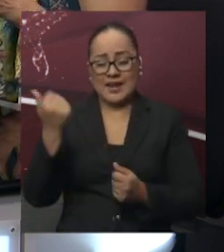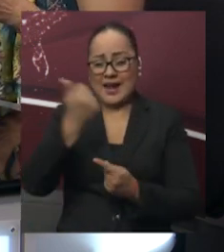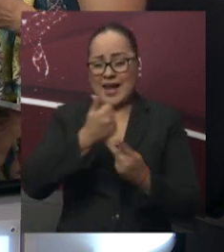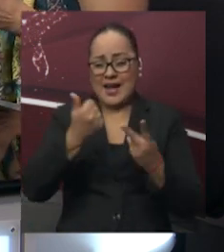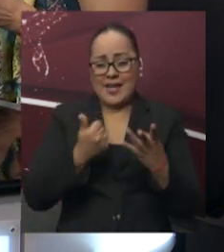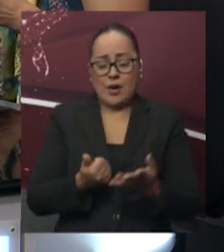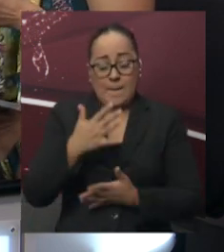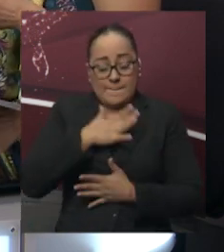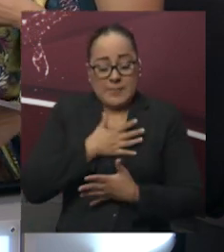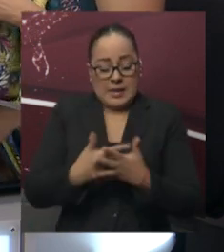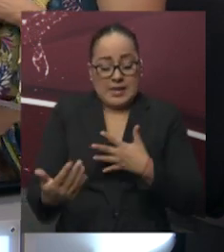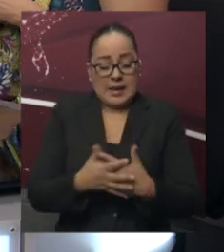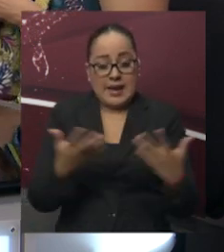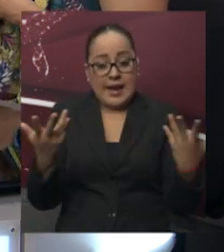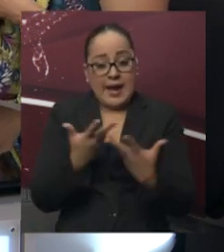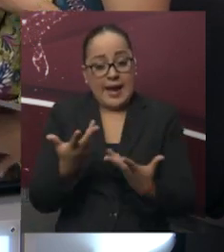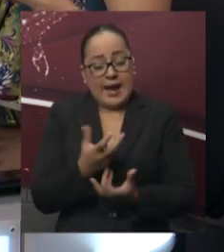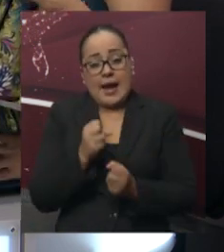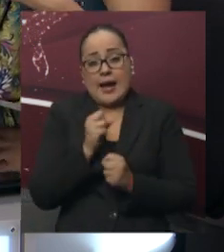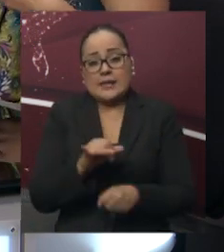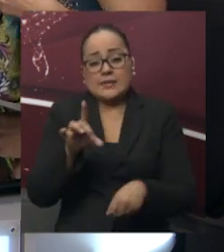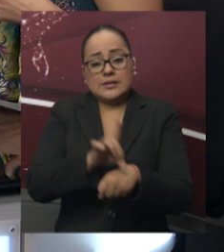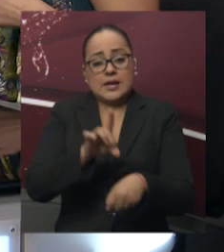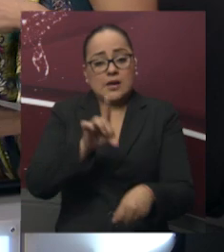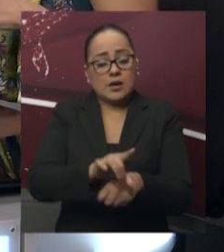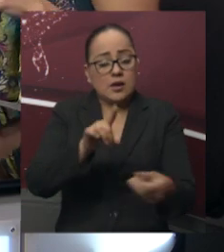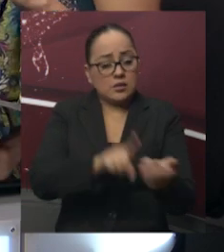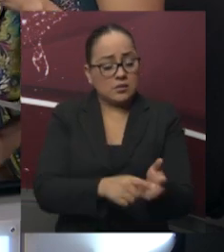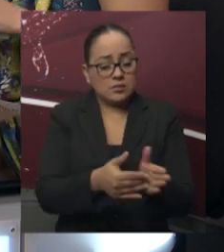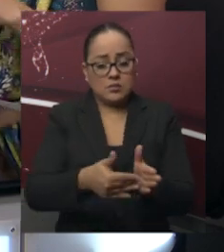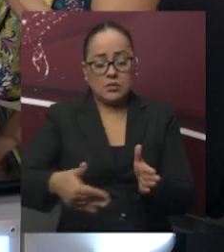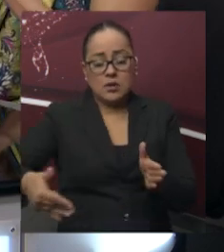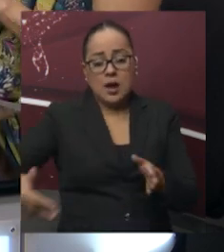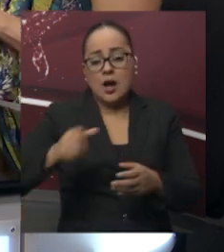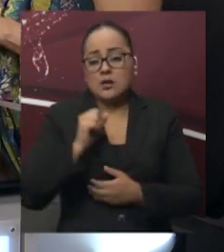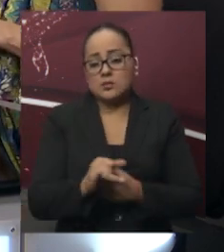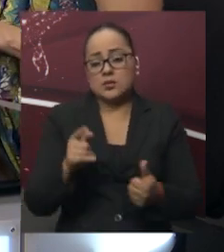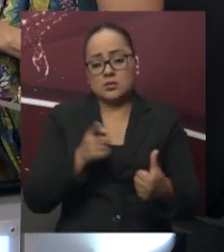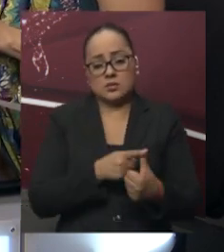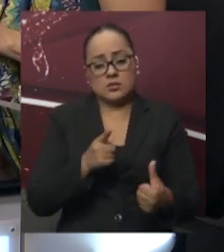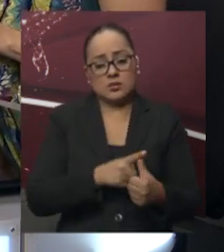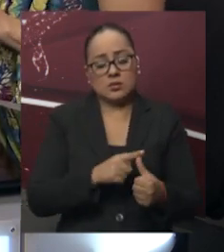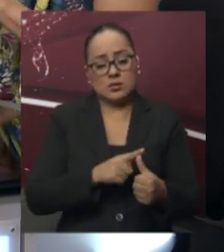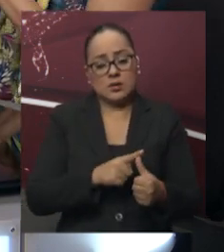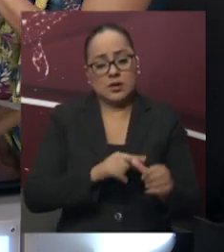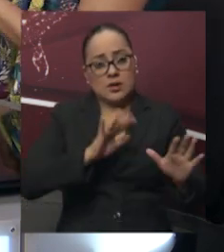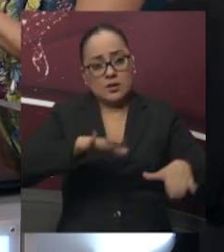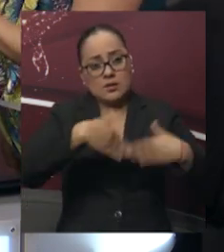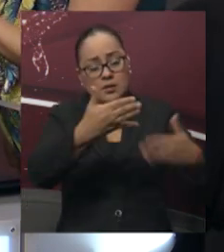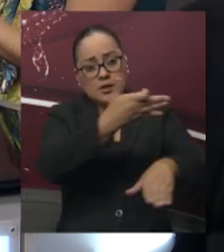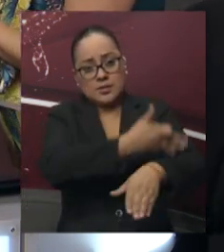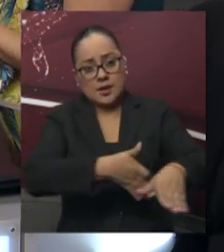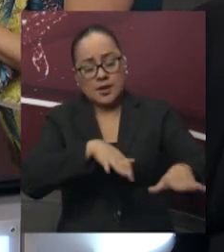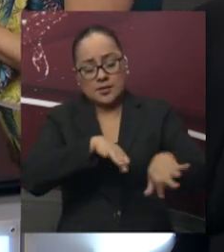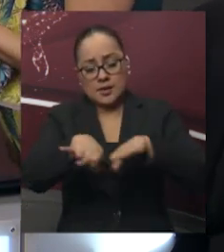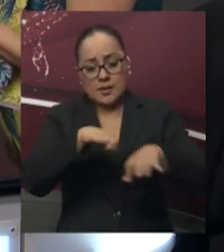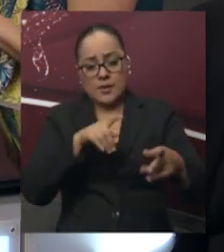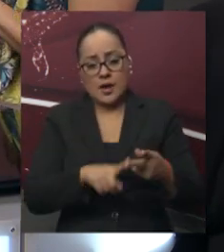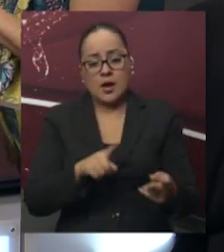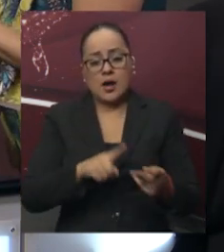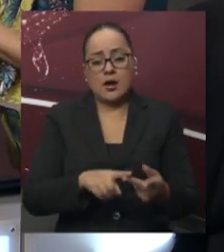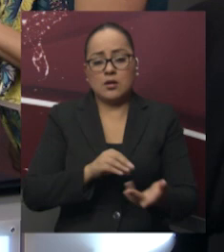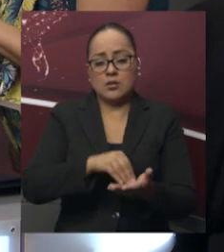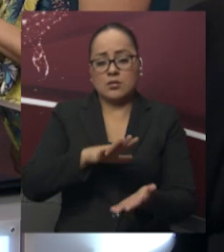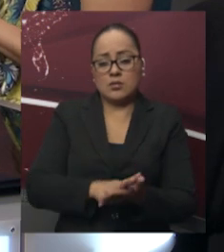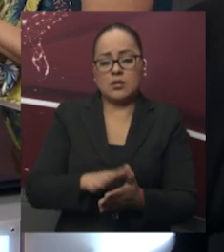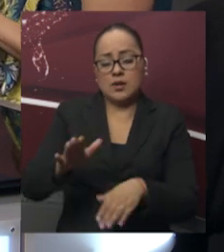cada acción que vamos realizando en nuestra vida cotidiana, desde llego tarde o no al trabajo, los registros